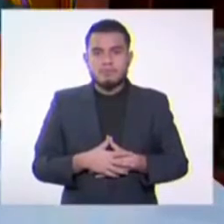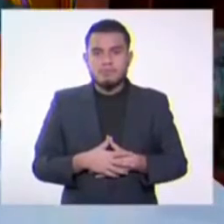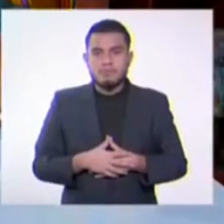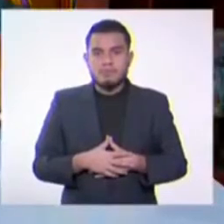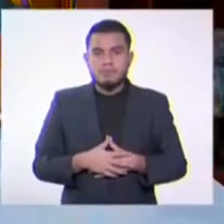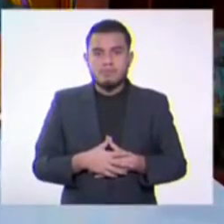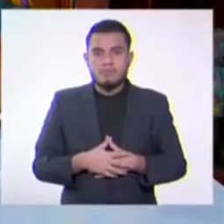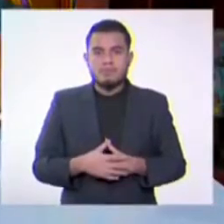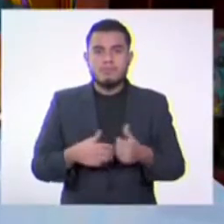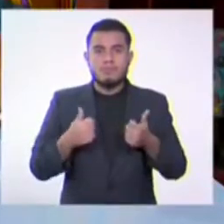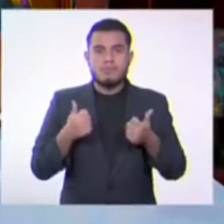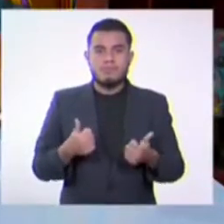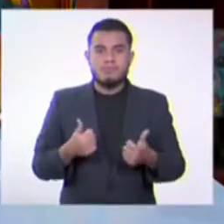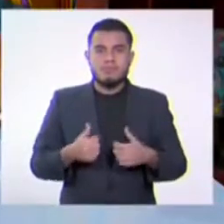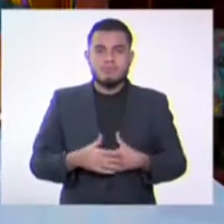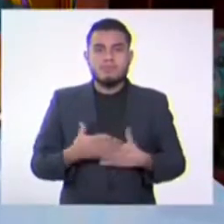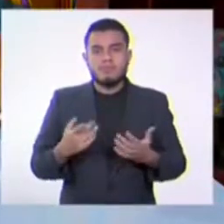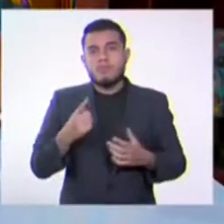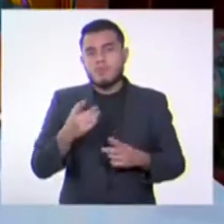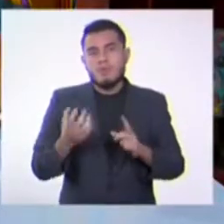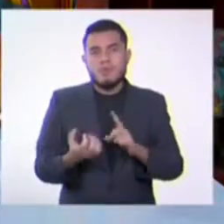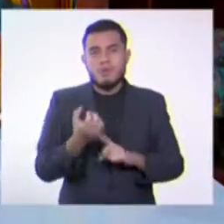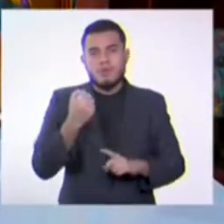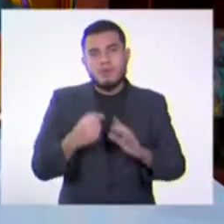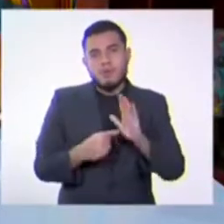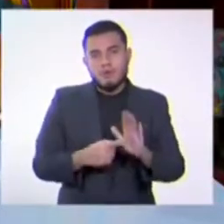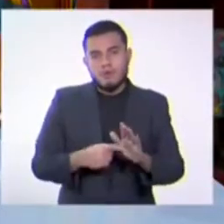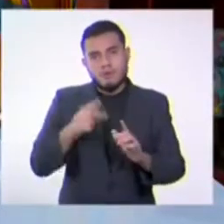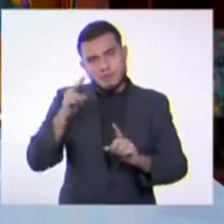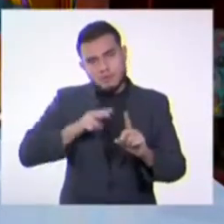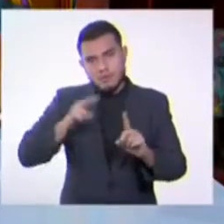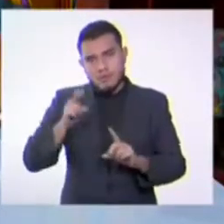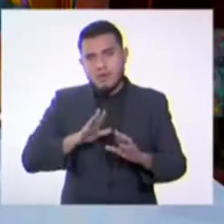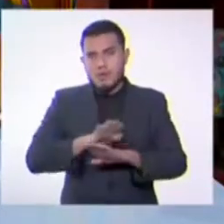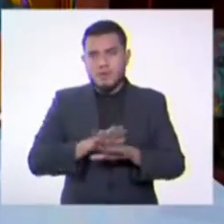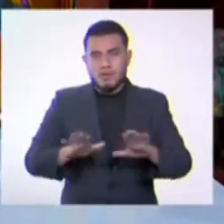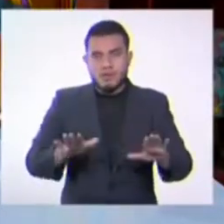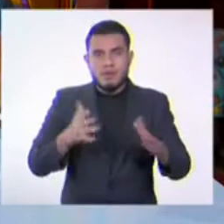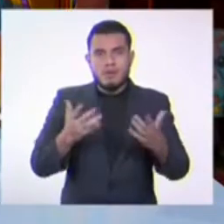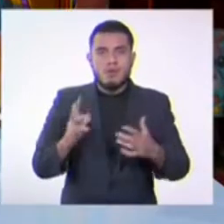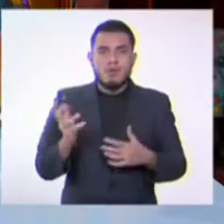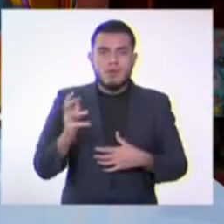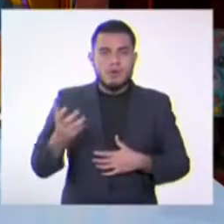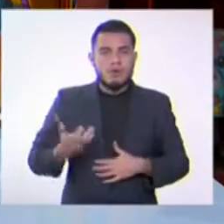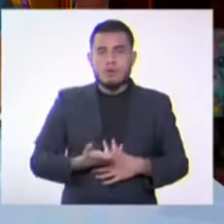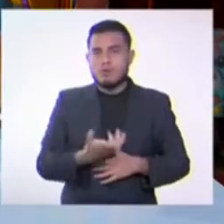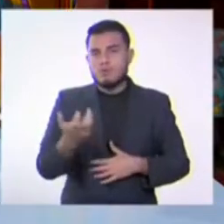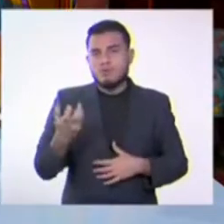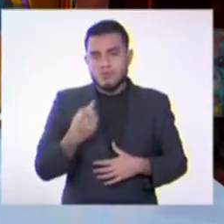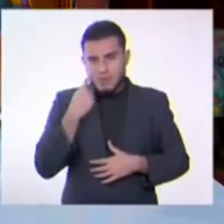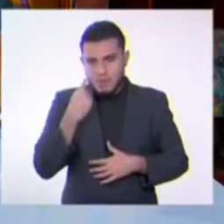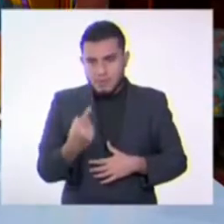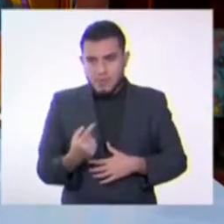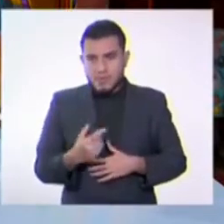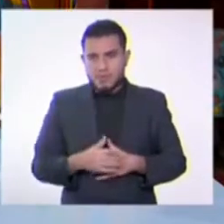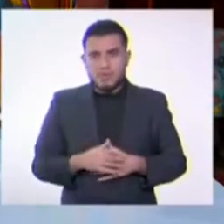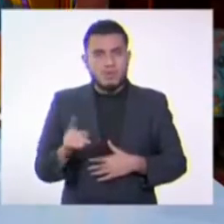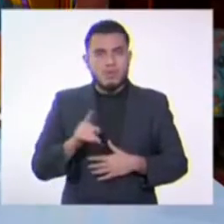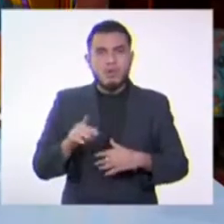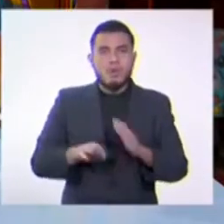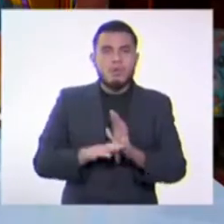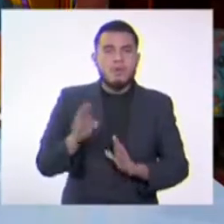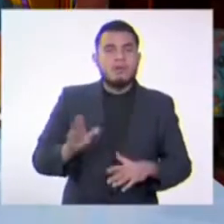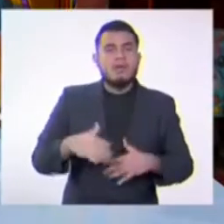Muy bien. Si logras observar, al final de cuentas los colores que nosotros percibimos no es más